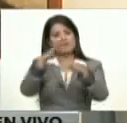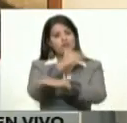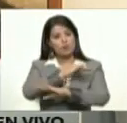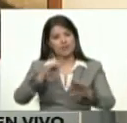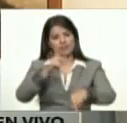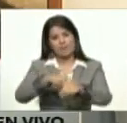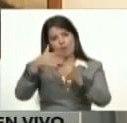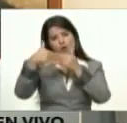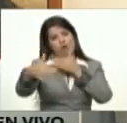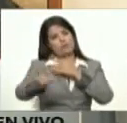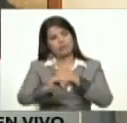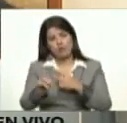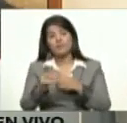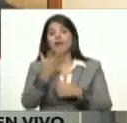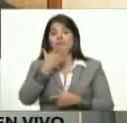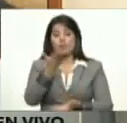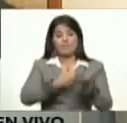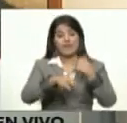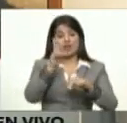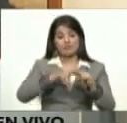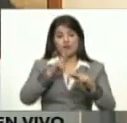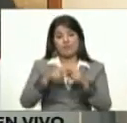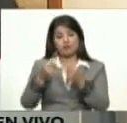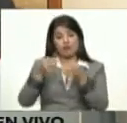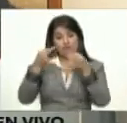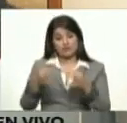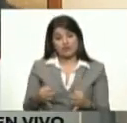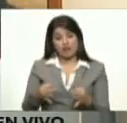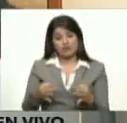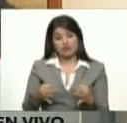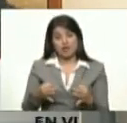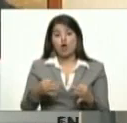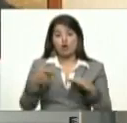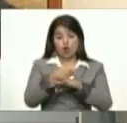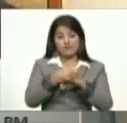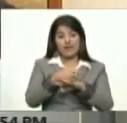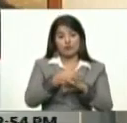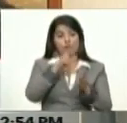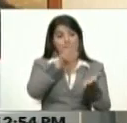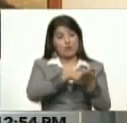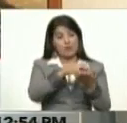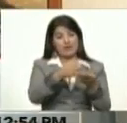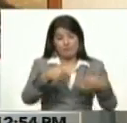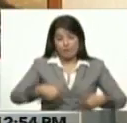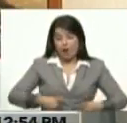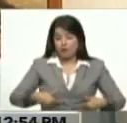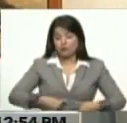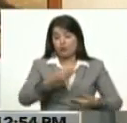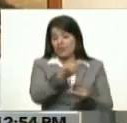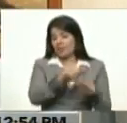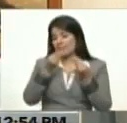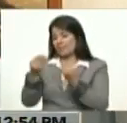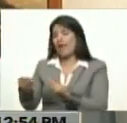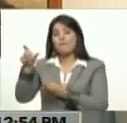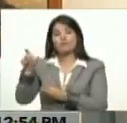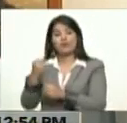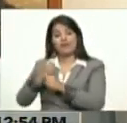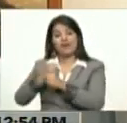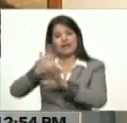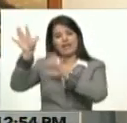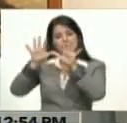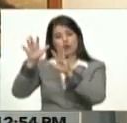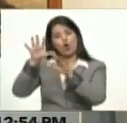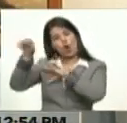que la divisa a precio preferencial que el gobierno con tanto esfuerzo le entrega a productores del